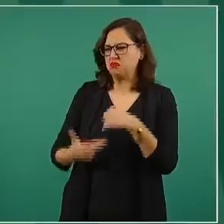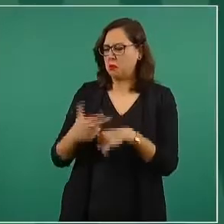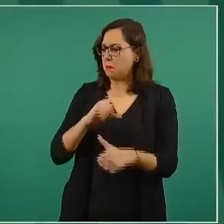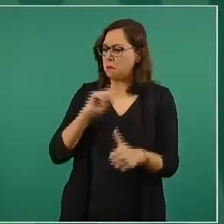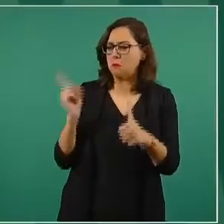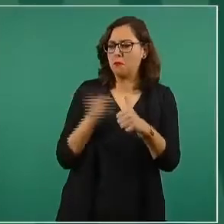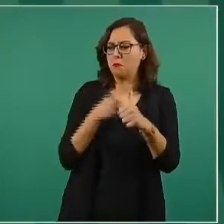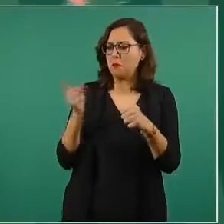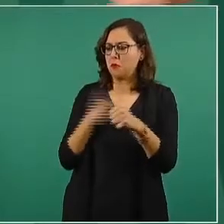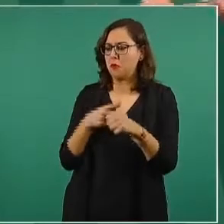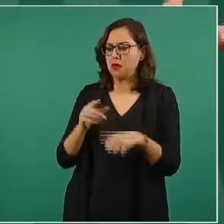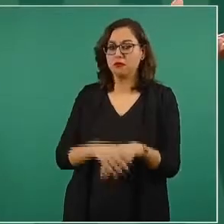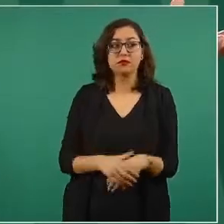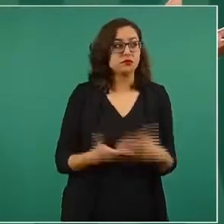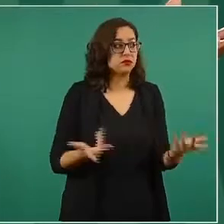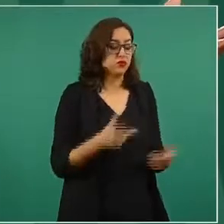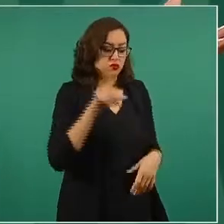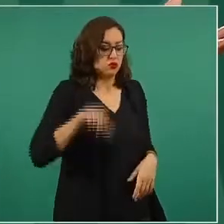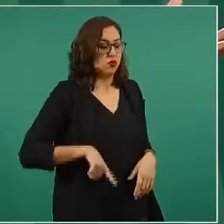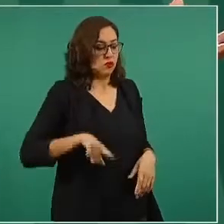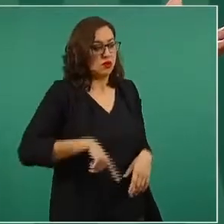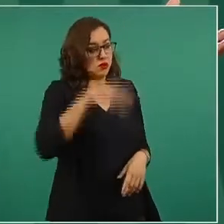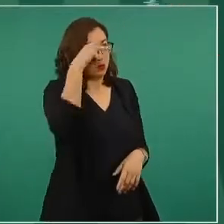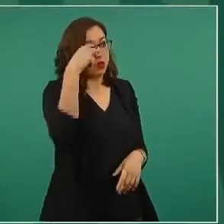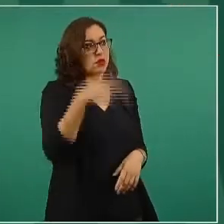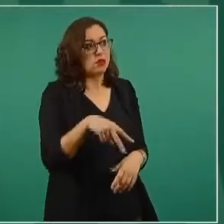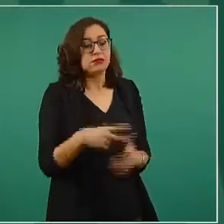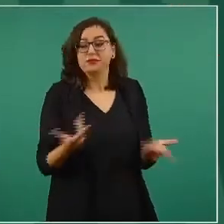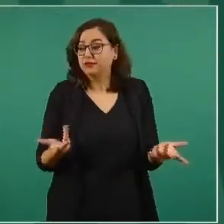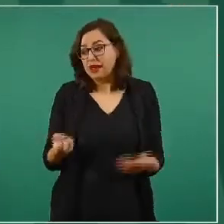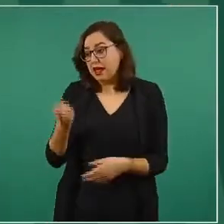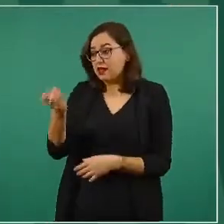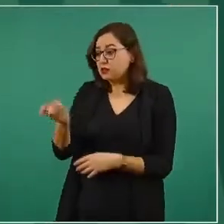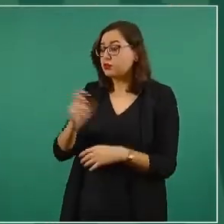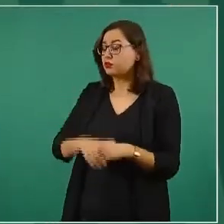Pues tiene que ser el Estado mexicano. Ahí está.